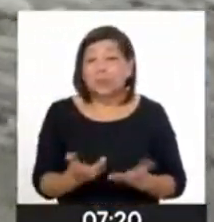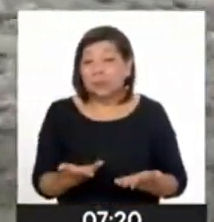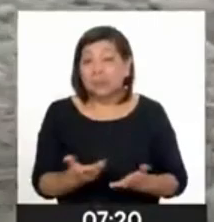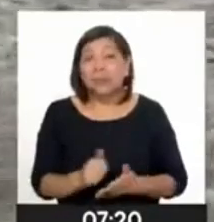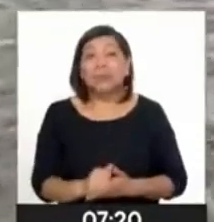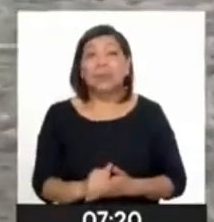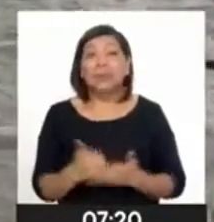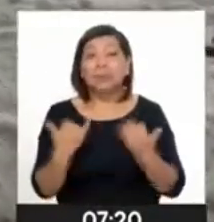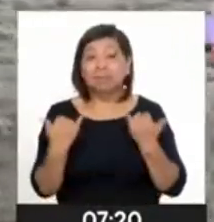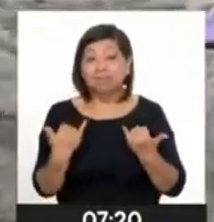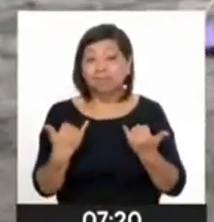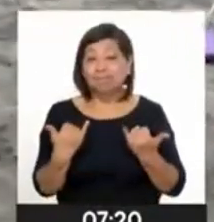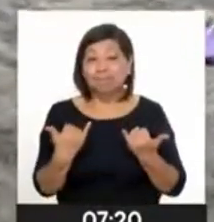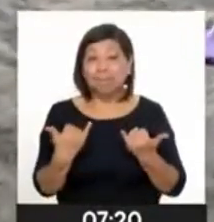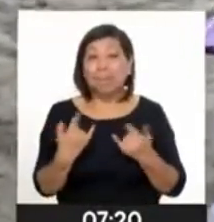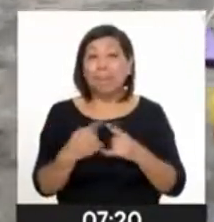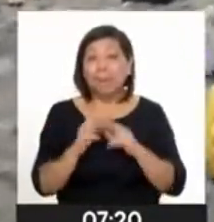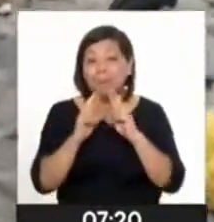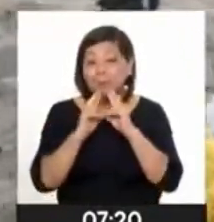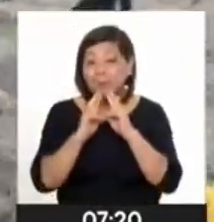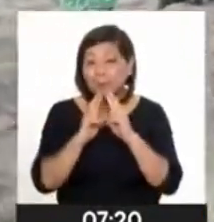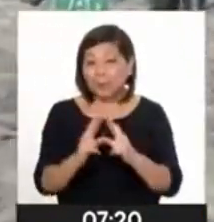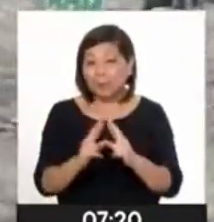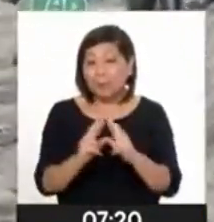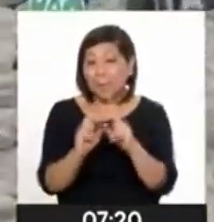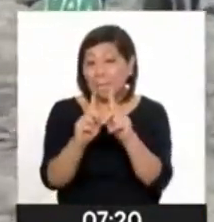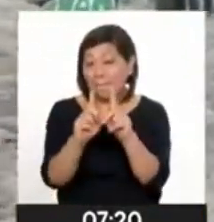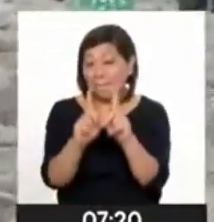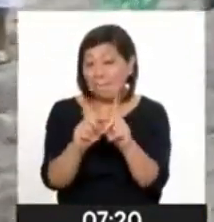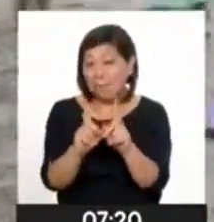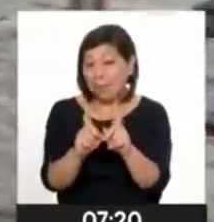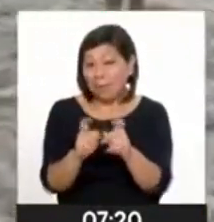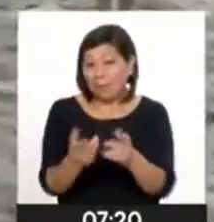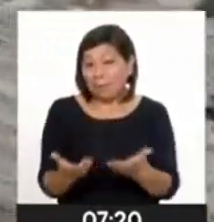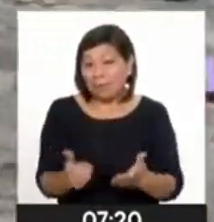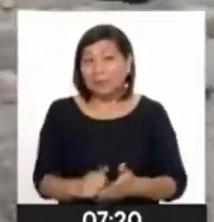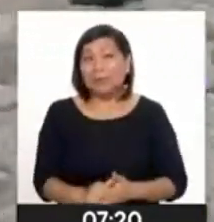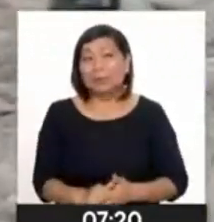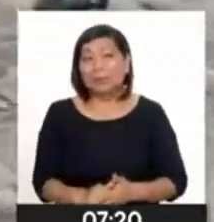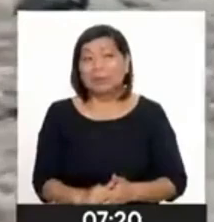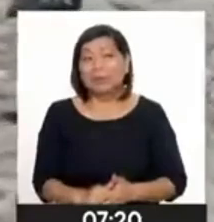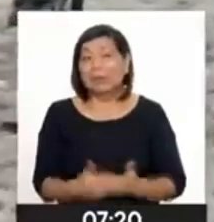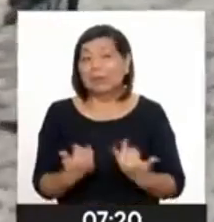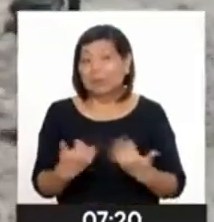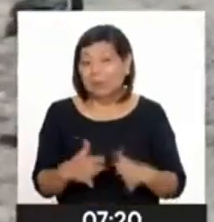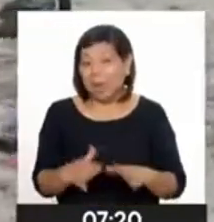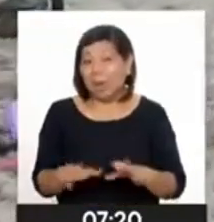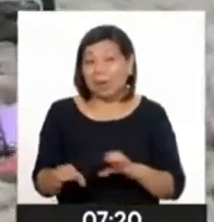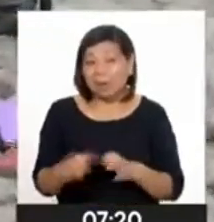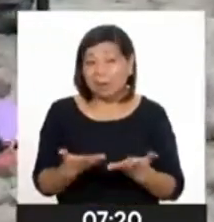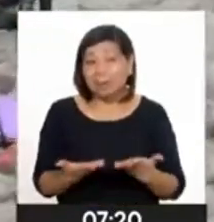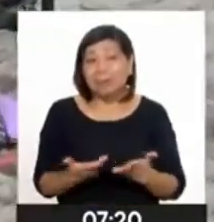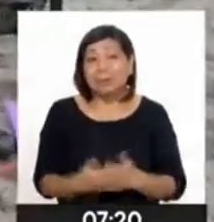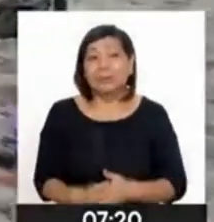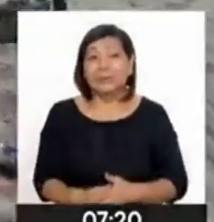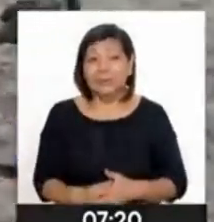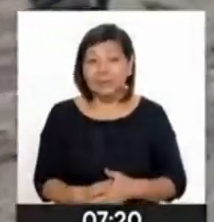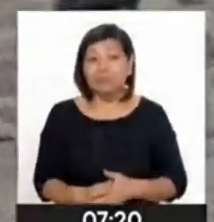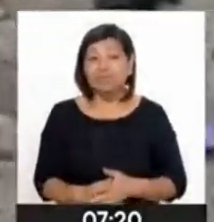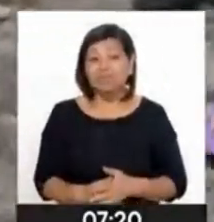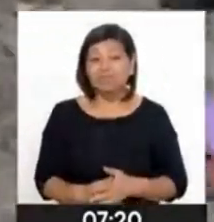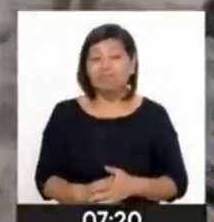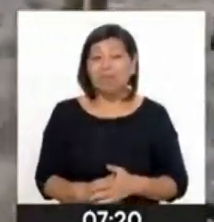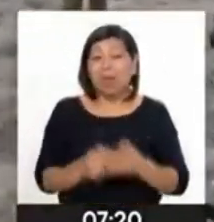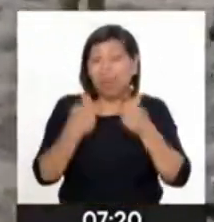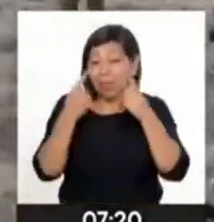Chuya, ha respondido a las interrogantes que estábamos realizando en realidad porque